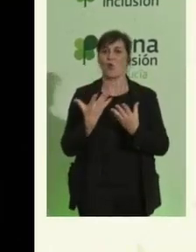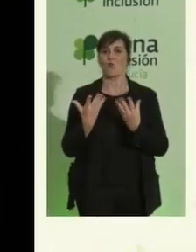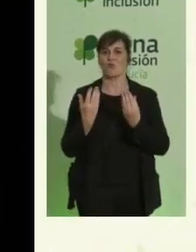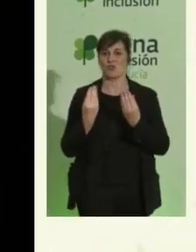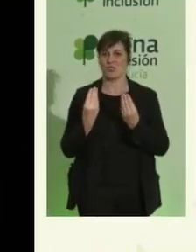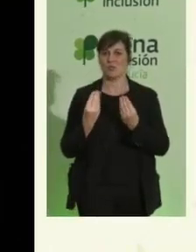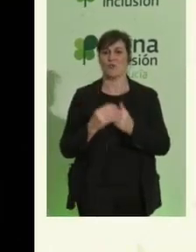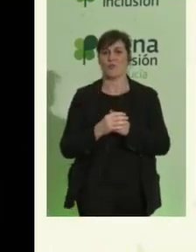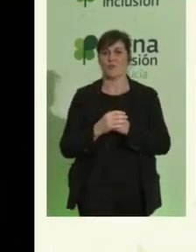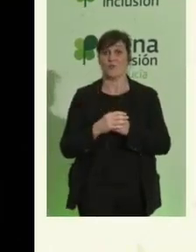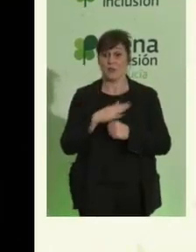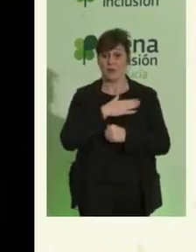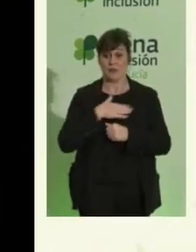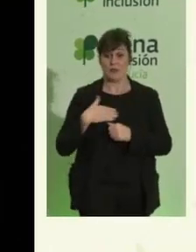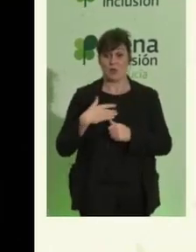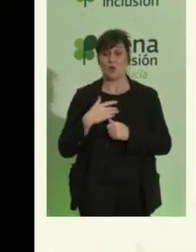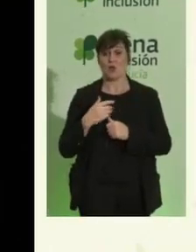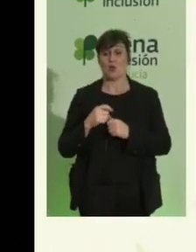Quiero dar